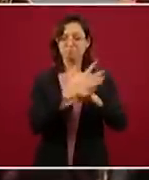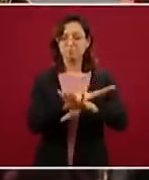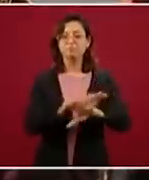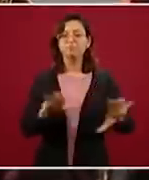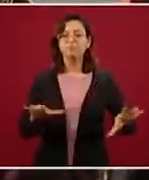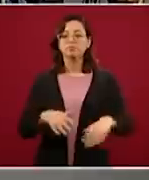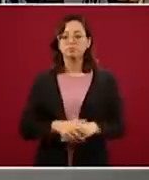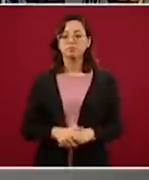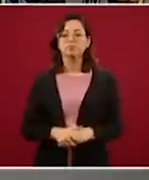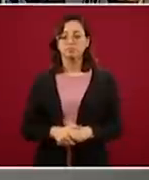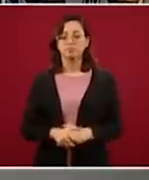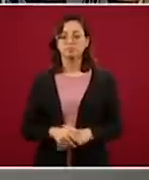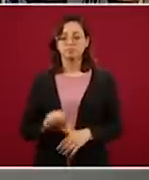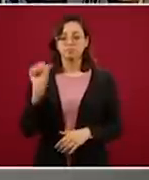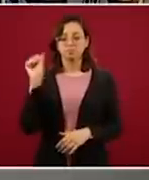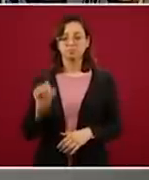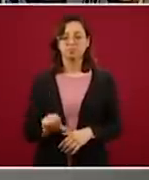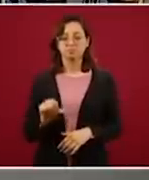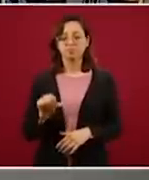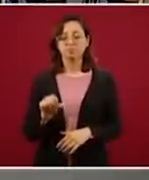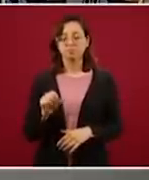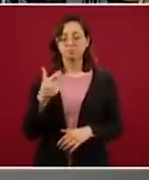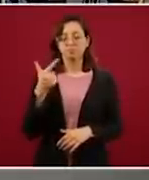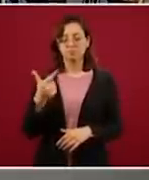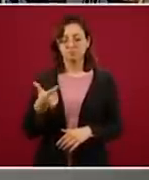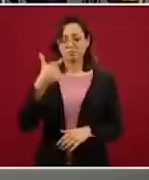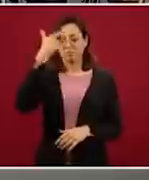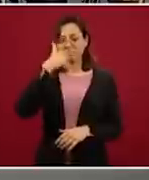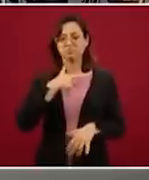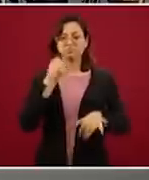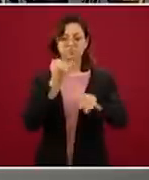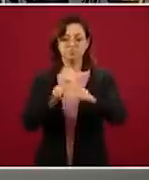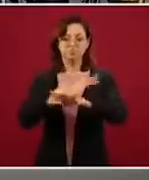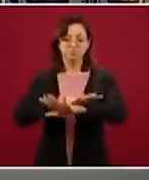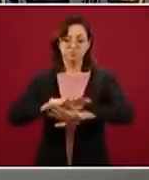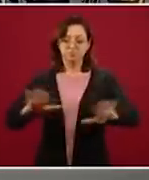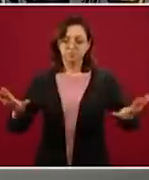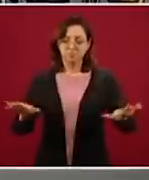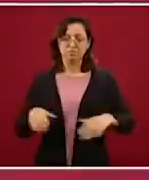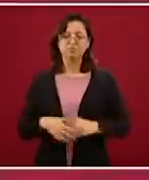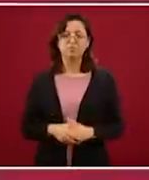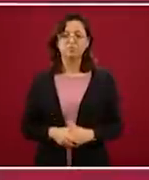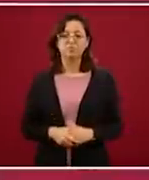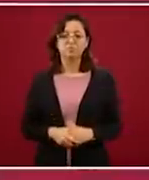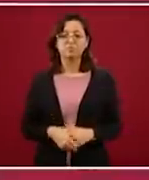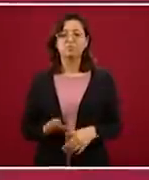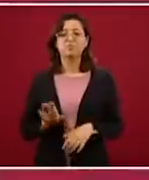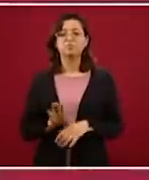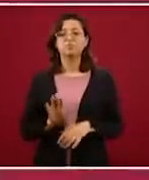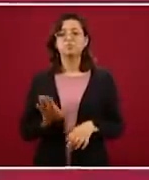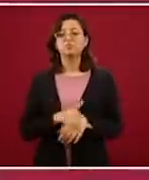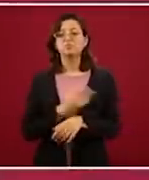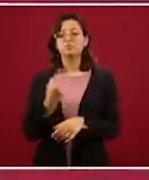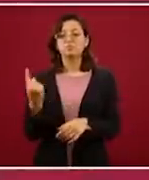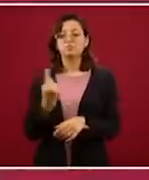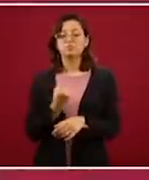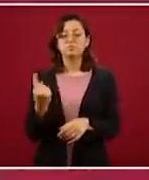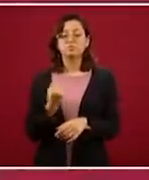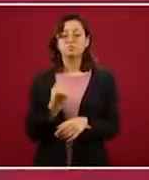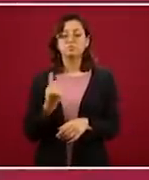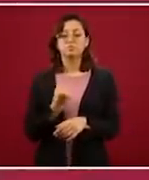Sí, por eso hoy en así, hoy se informa sobre eso ampliamente, porque también